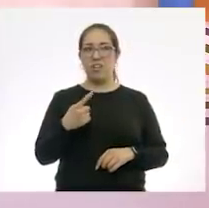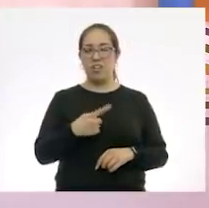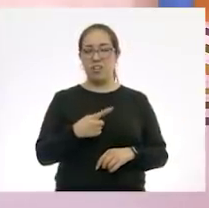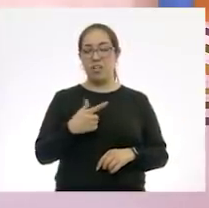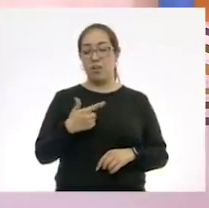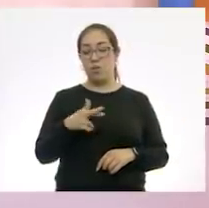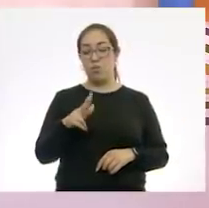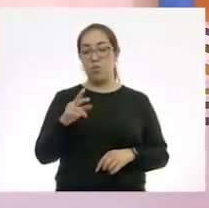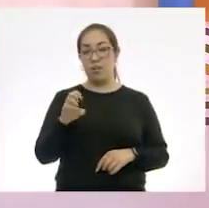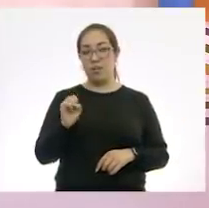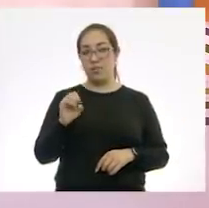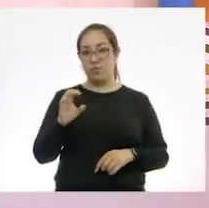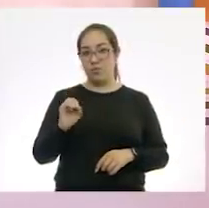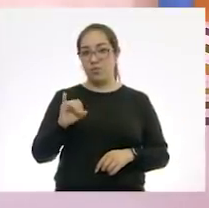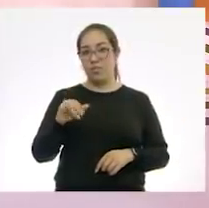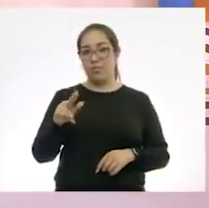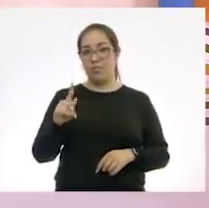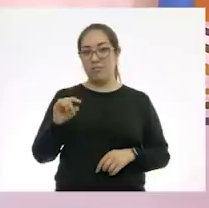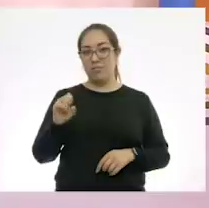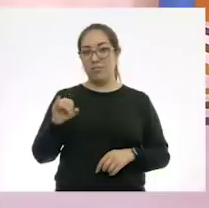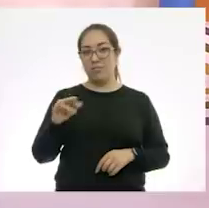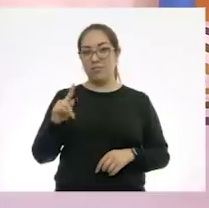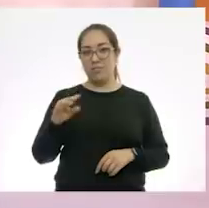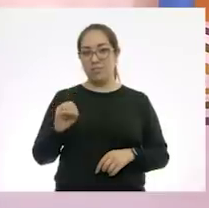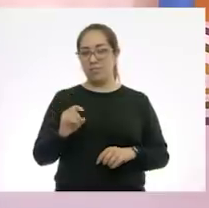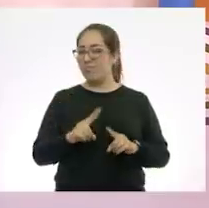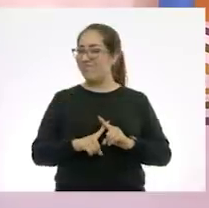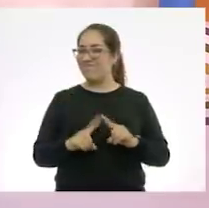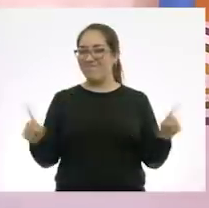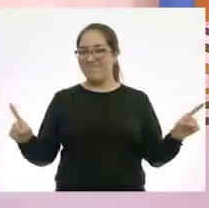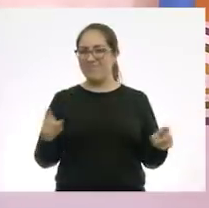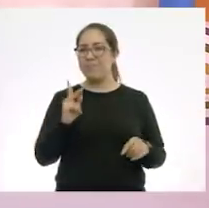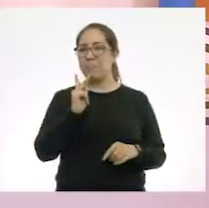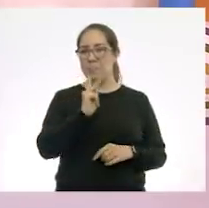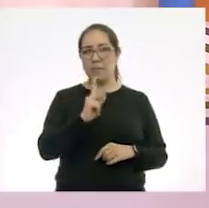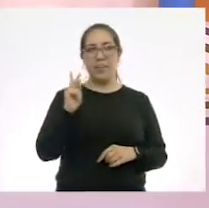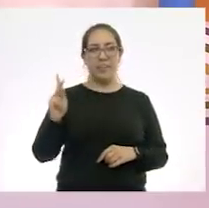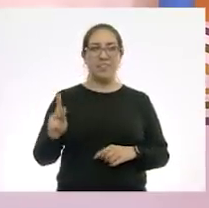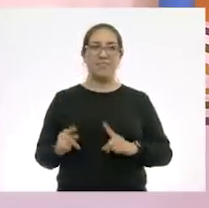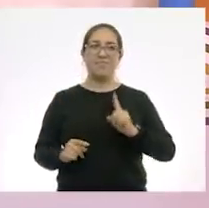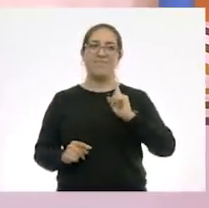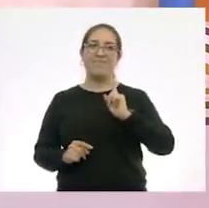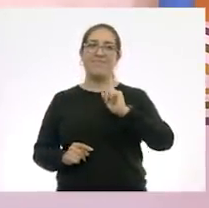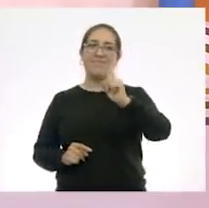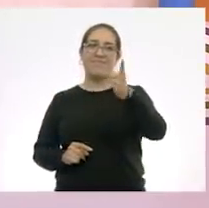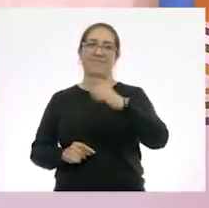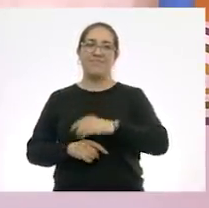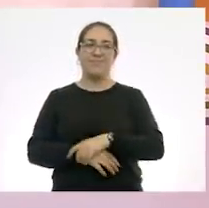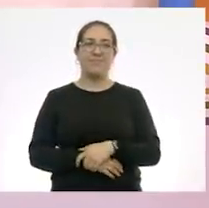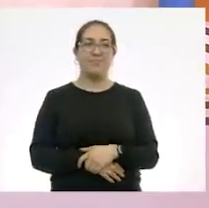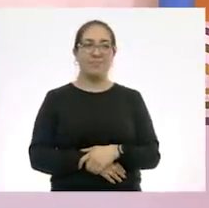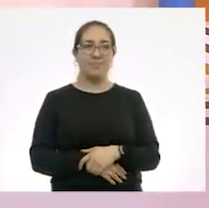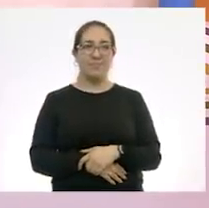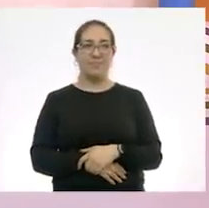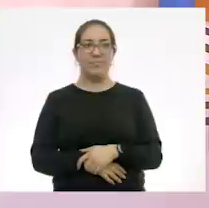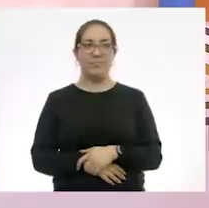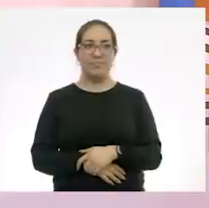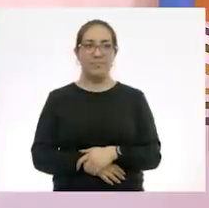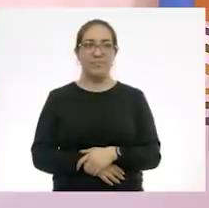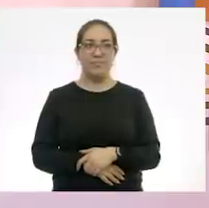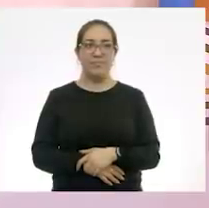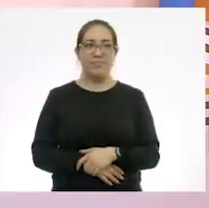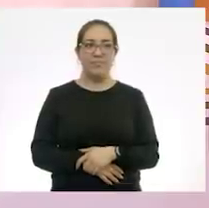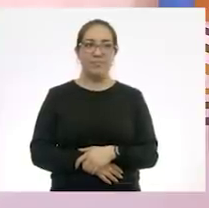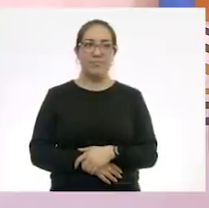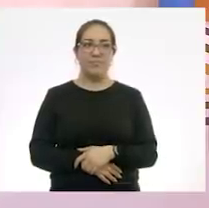intestino grueso. No, bueno, entonces es parecido, pero es... ¡Ah! ¡Claro! Está allá